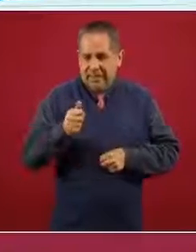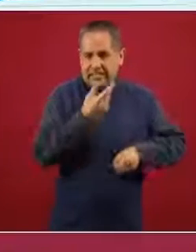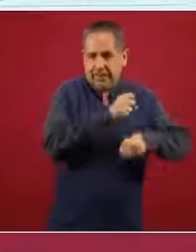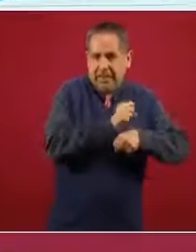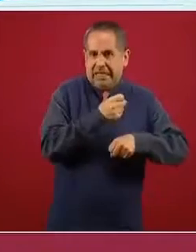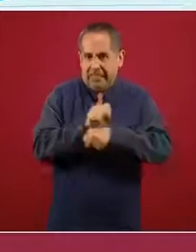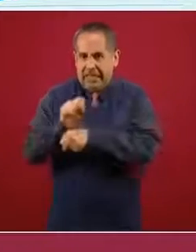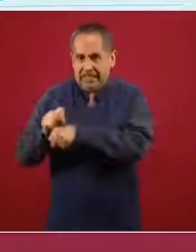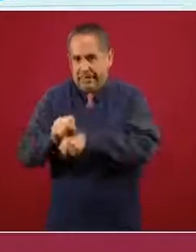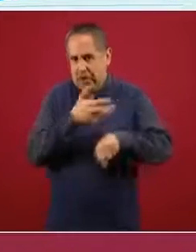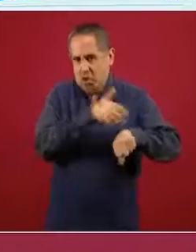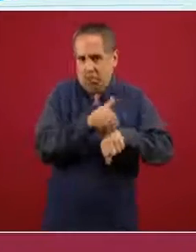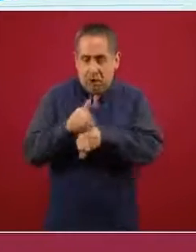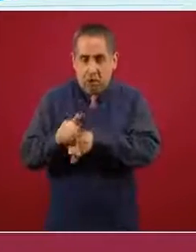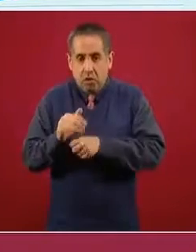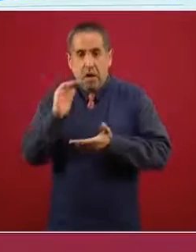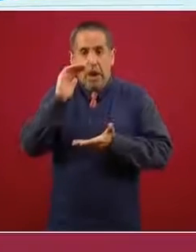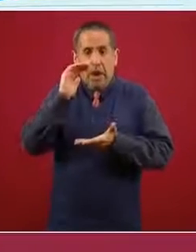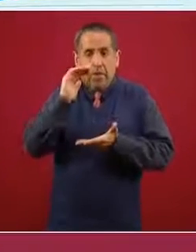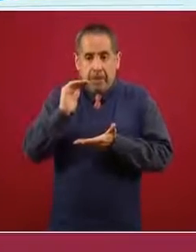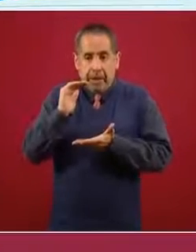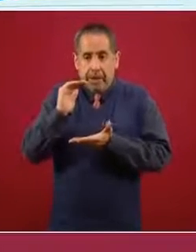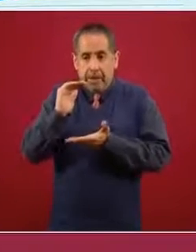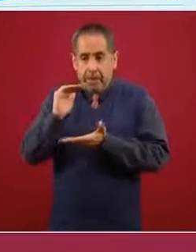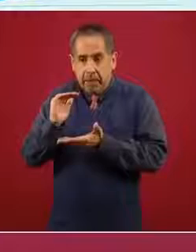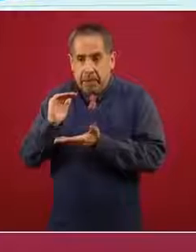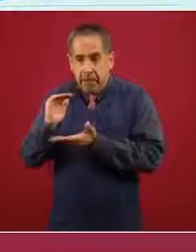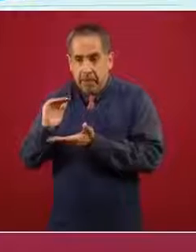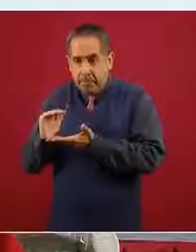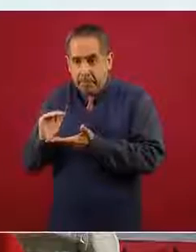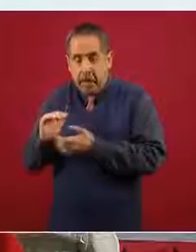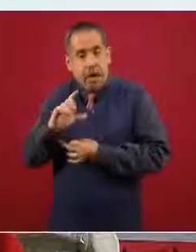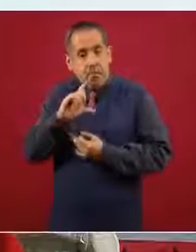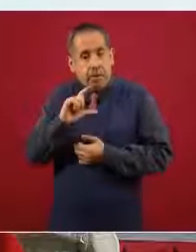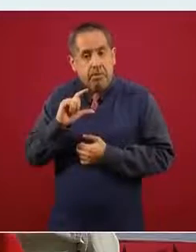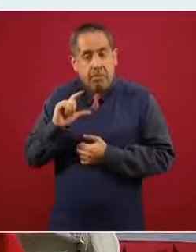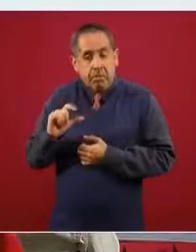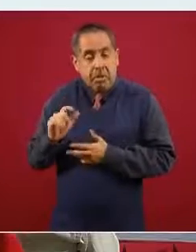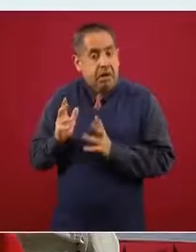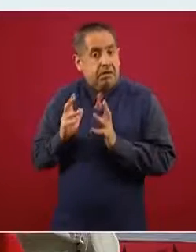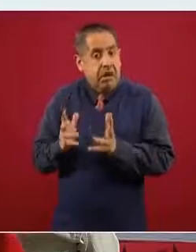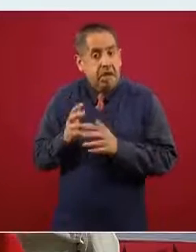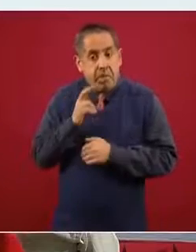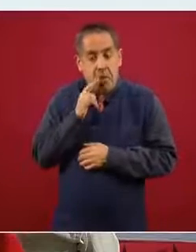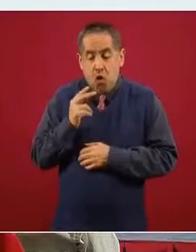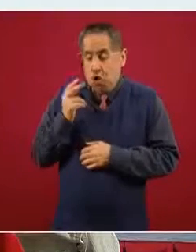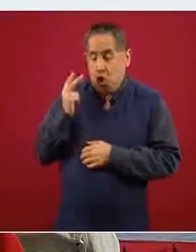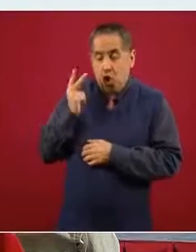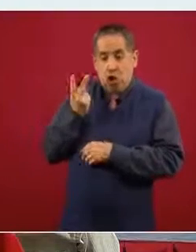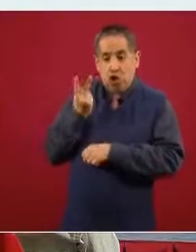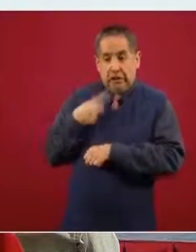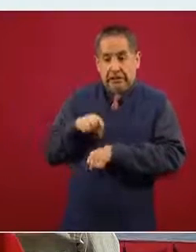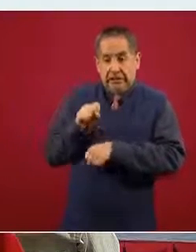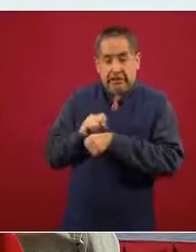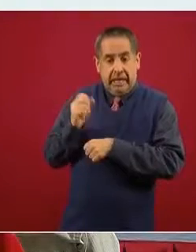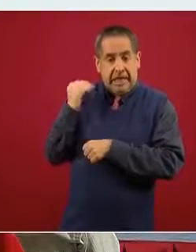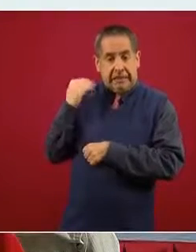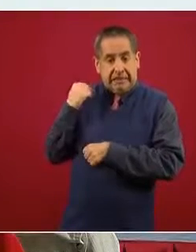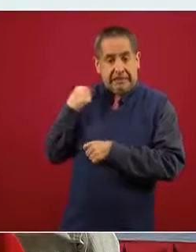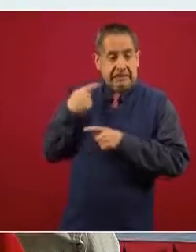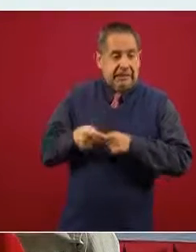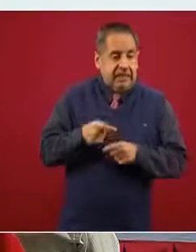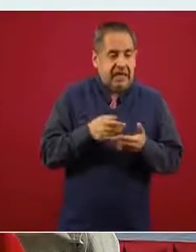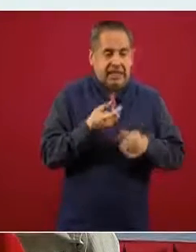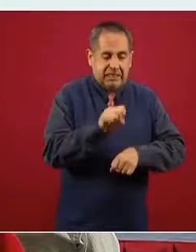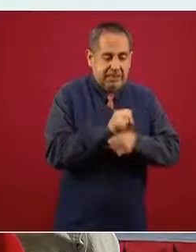26, con una tendencia descendente. Y el cambio porcentual de las últimas 2 semanas, es decir, de la 25 a la